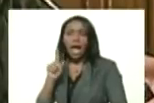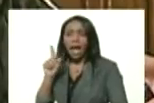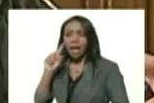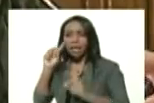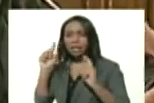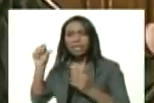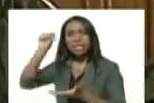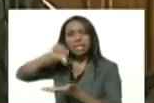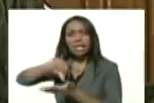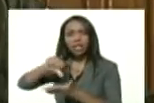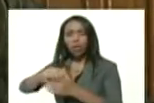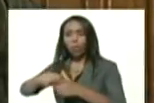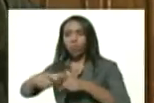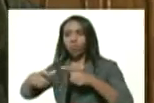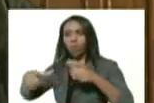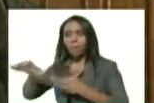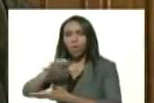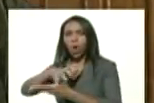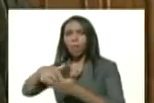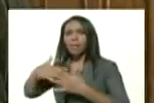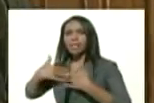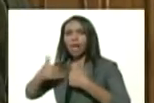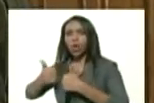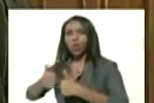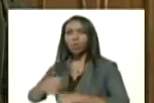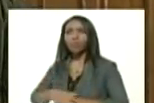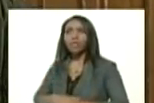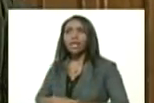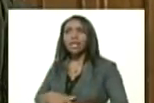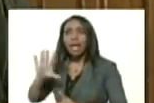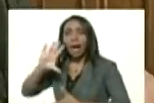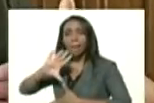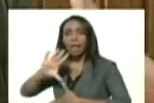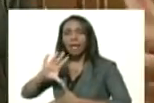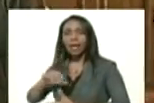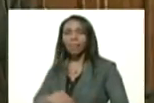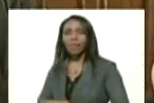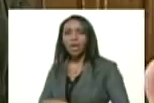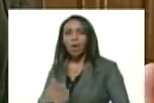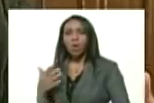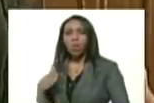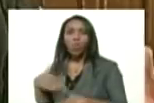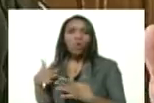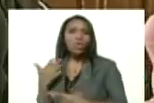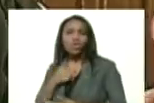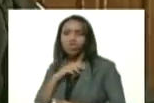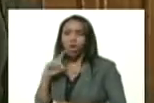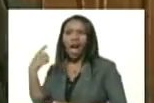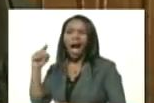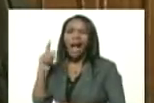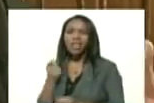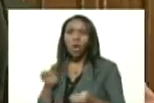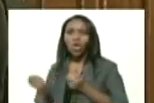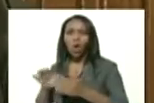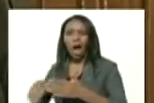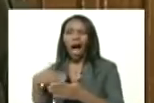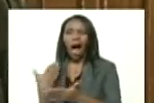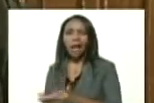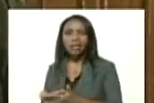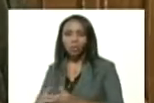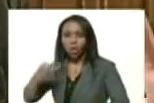del mayor problema sanitario de de américa cuando nosotros tenemos un control hasta ahora